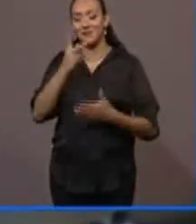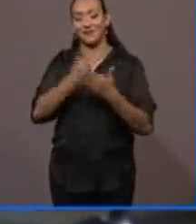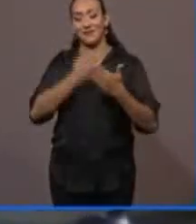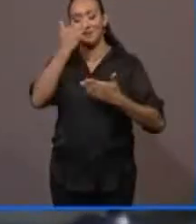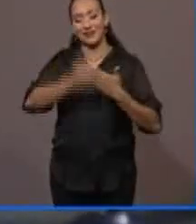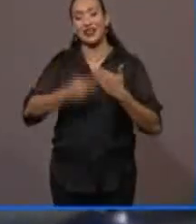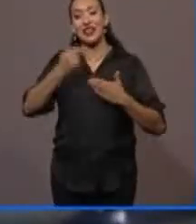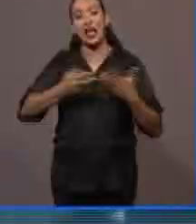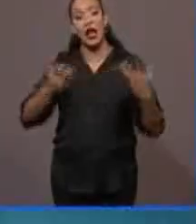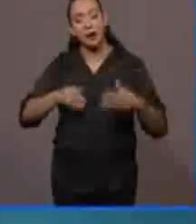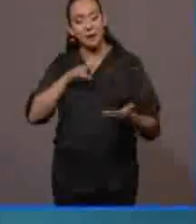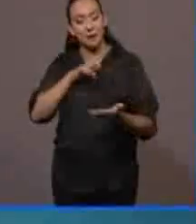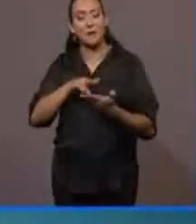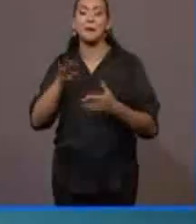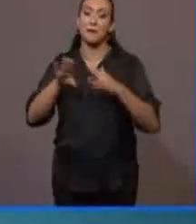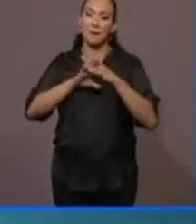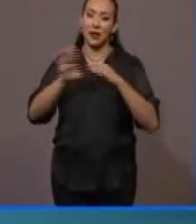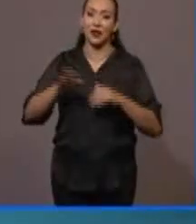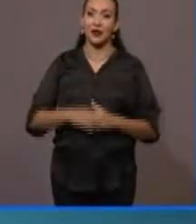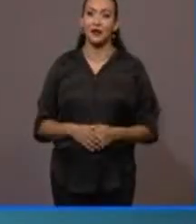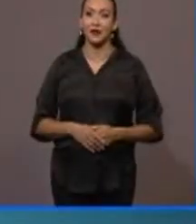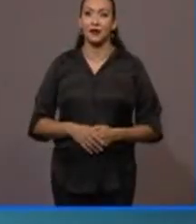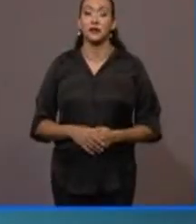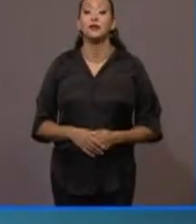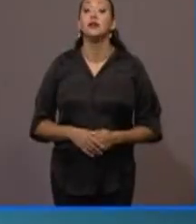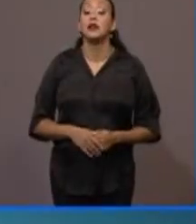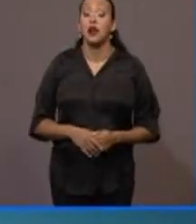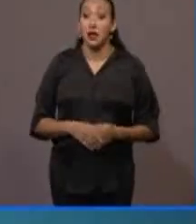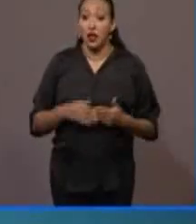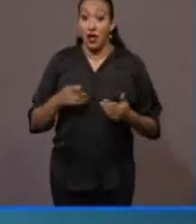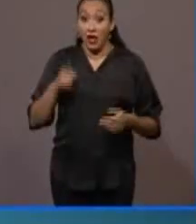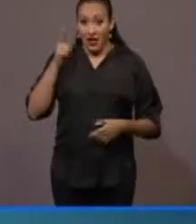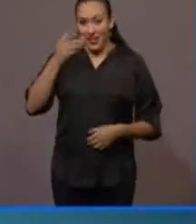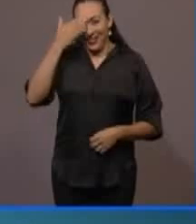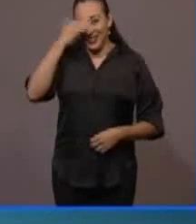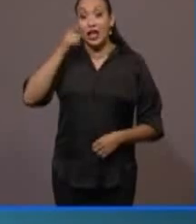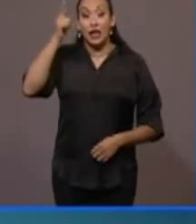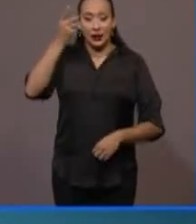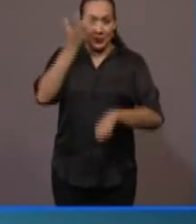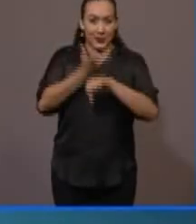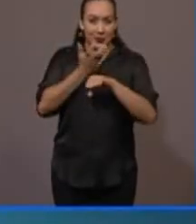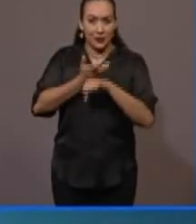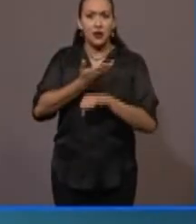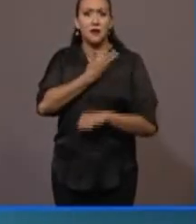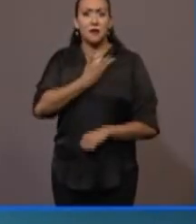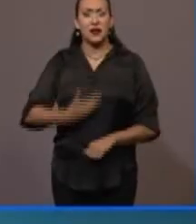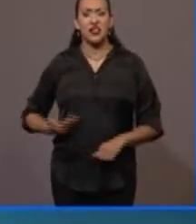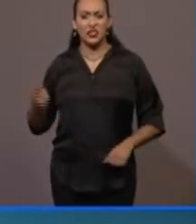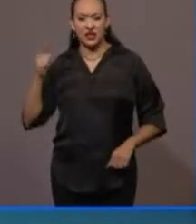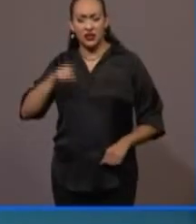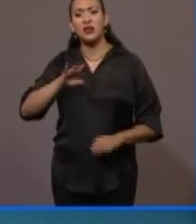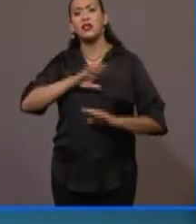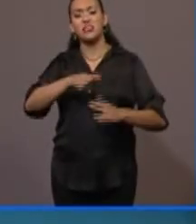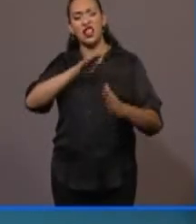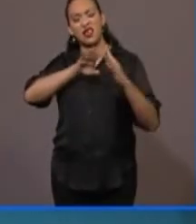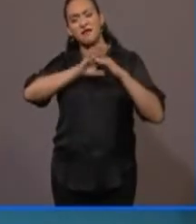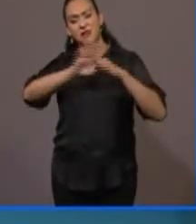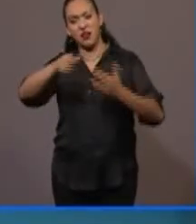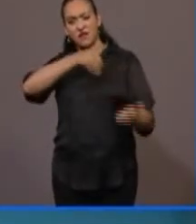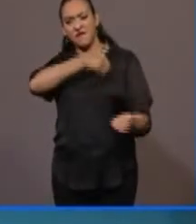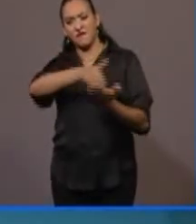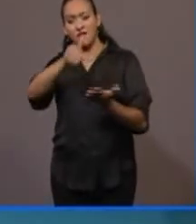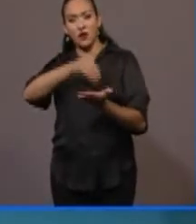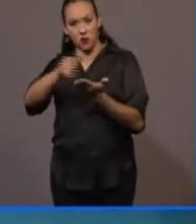proyecto Acción Migrante. A las órdenes ejecutivas en el ámbito de inmigración firmadas por el